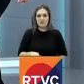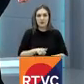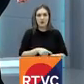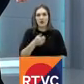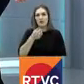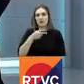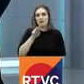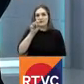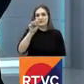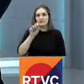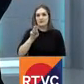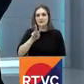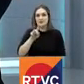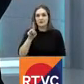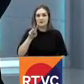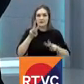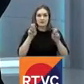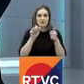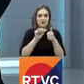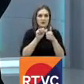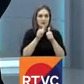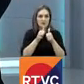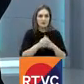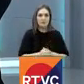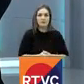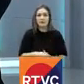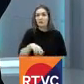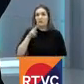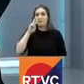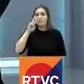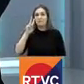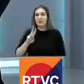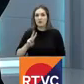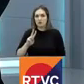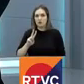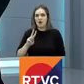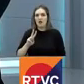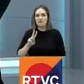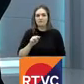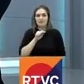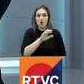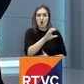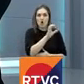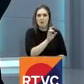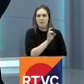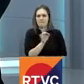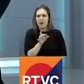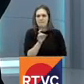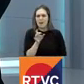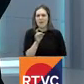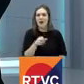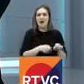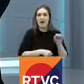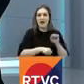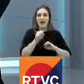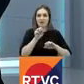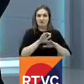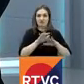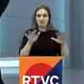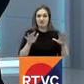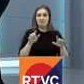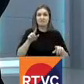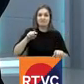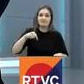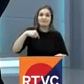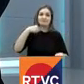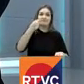(12:21), hablemos de deportes. Luego del triunfo ante Venezuela, la selección Colombia femenina sub-20 buscará su cupo al Mundial ante Uruguay.